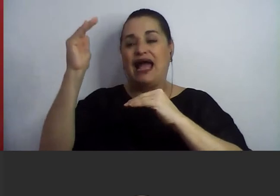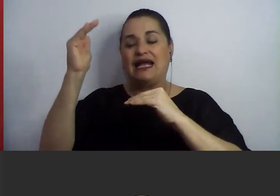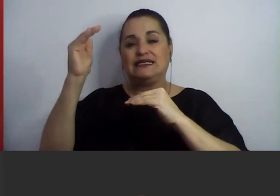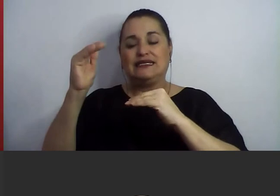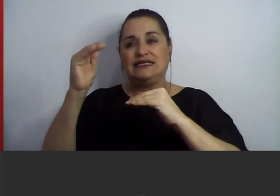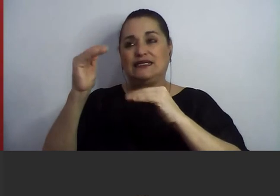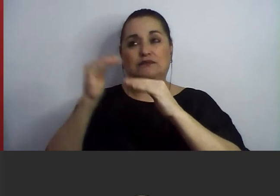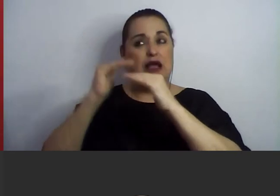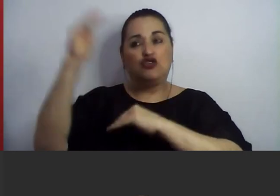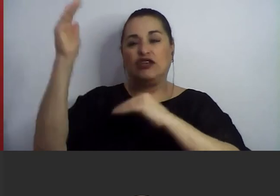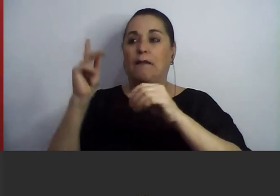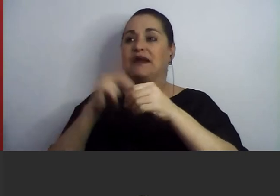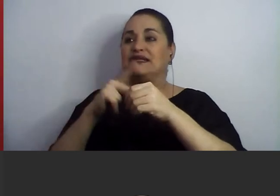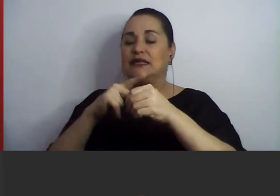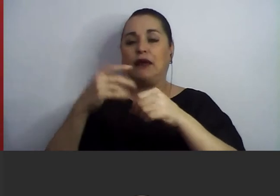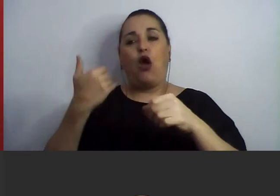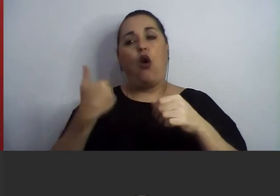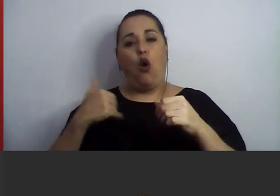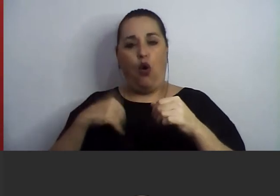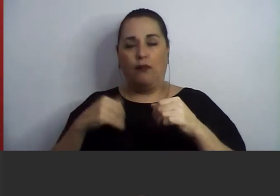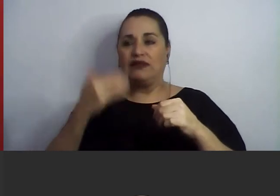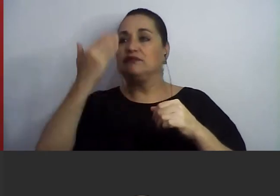hombres porque